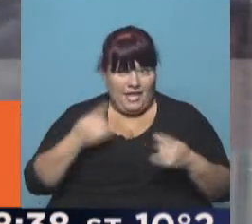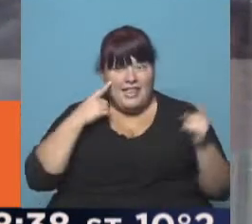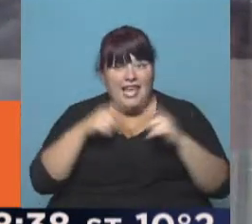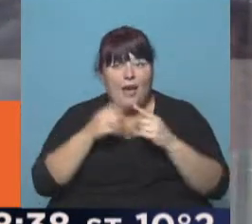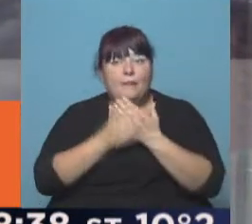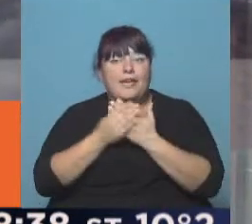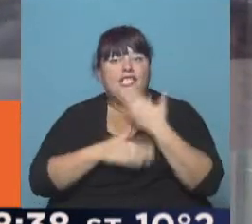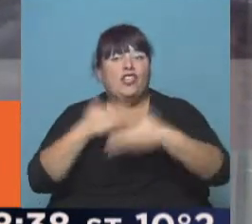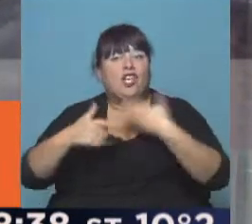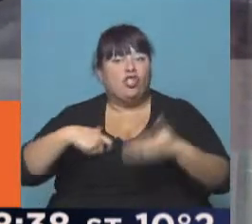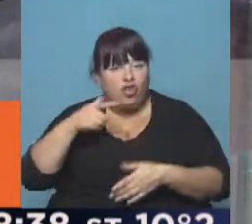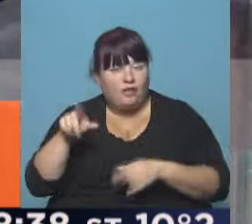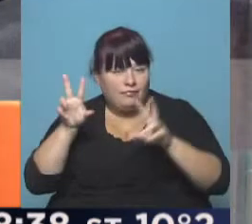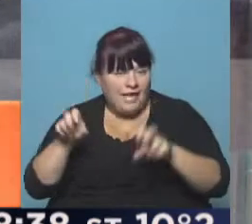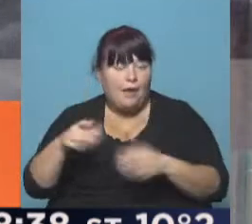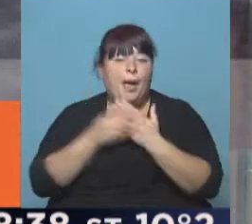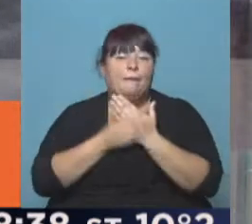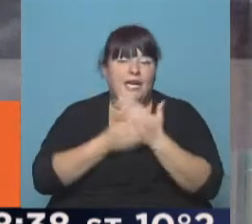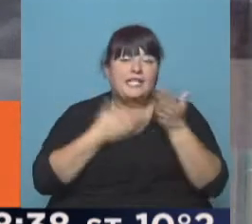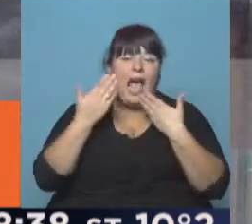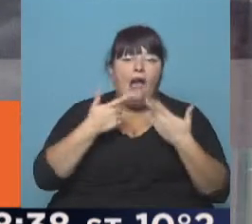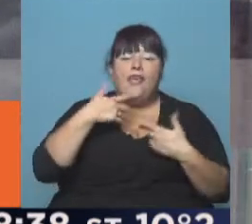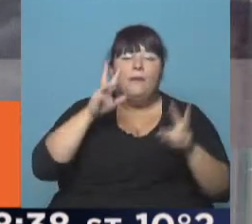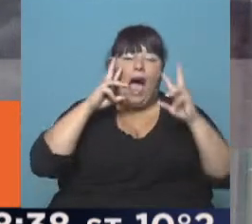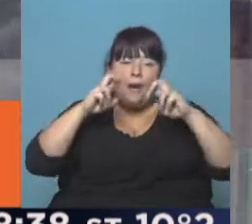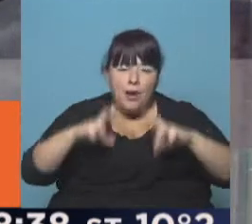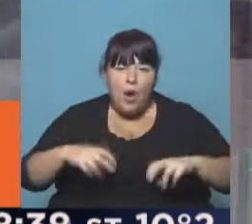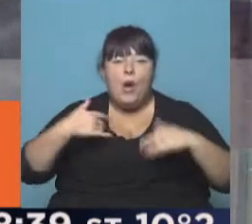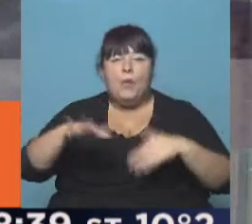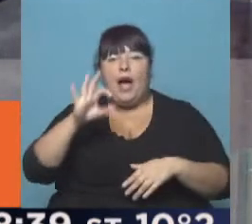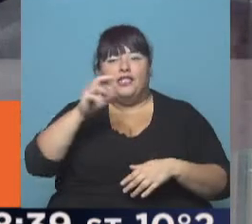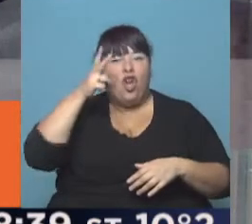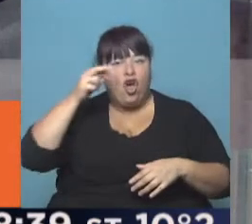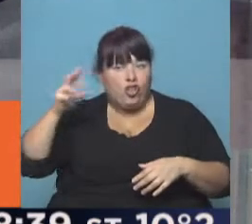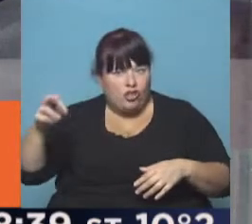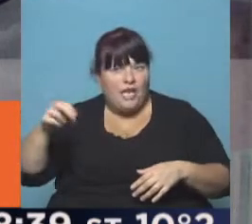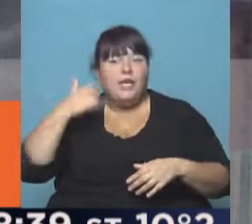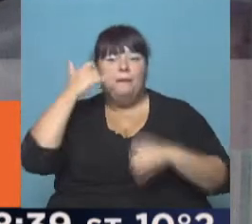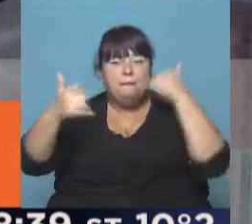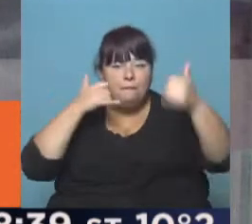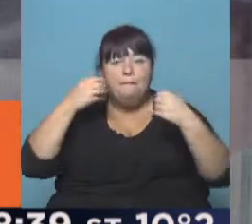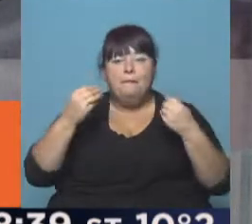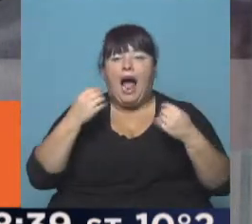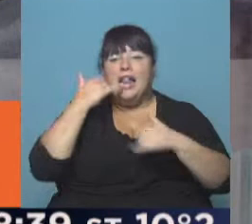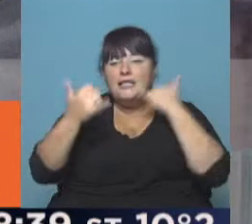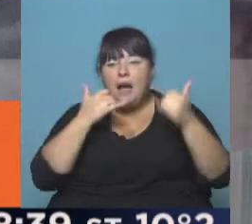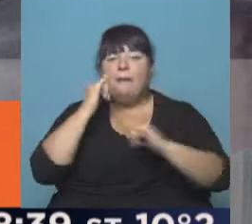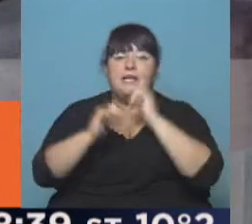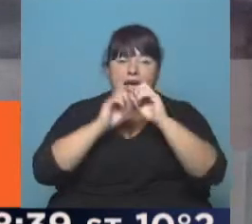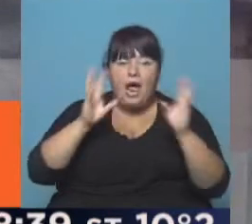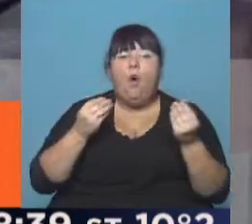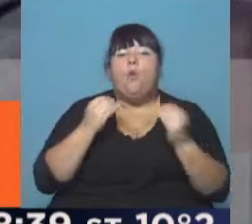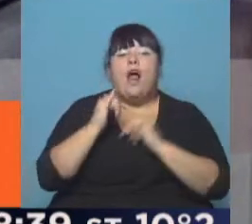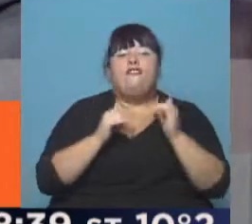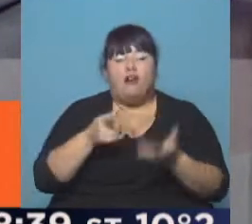que ver con el ministerio de desarrollo social la ministra habló que se van a revisar que va a haber un 0-800 para también para comunicarse qué